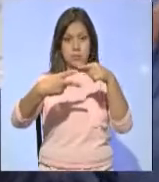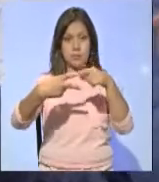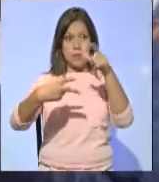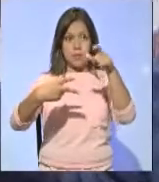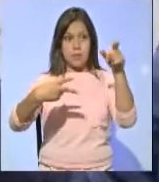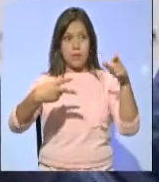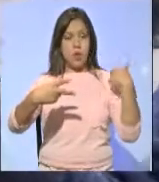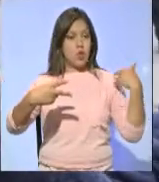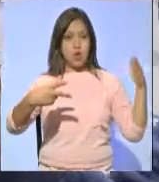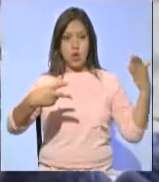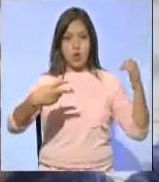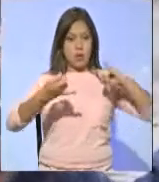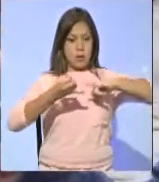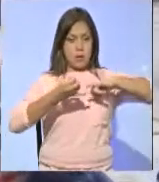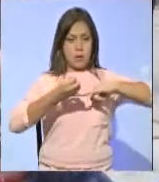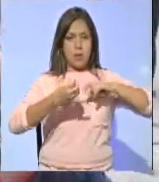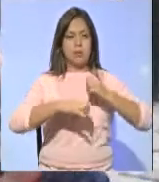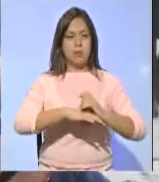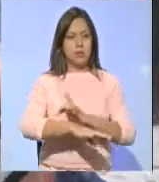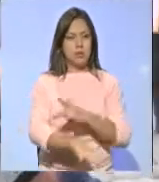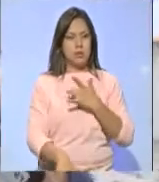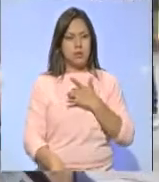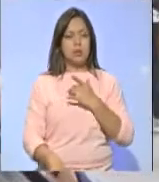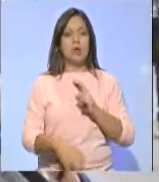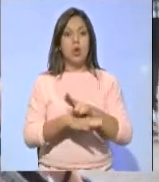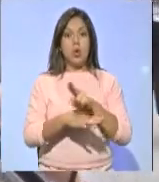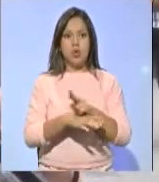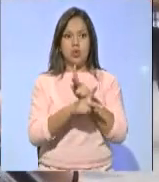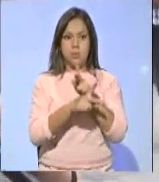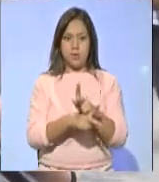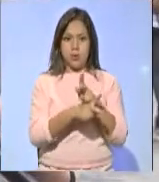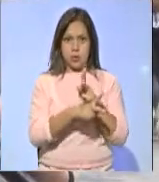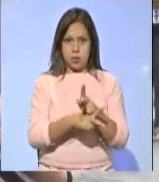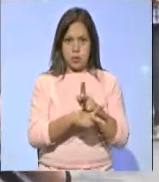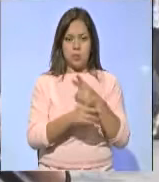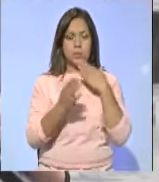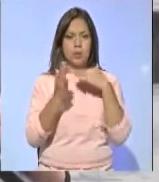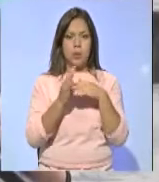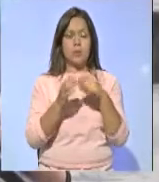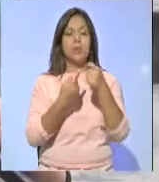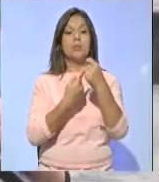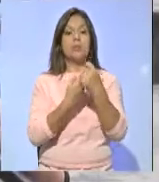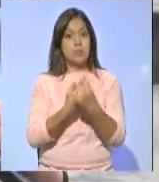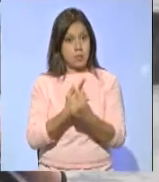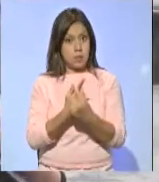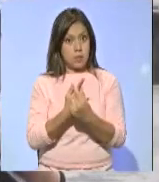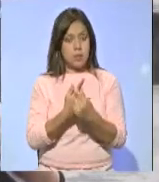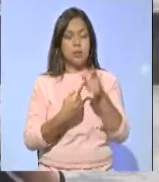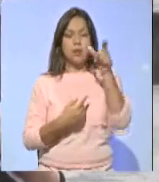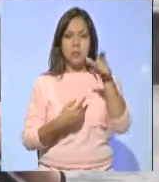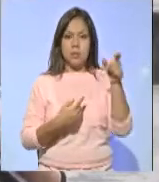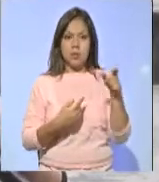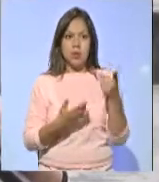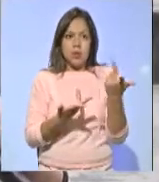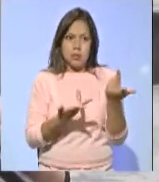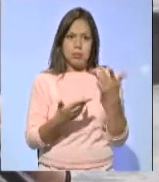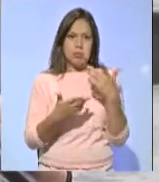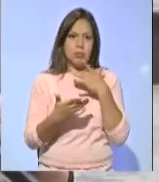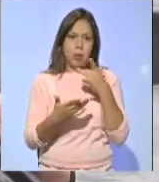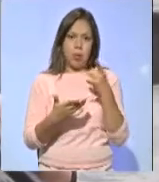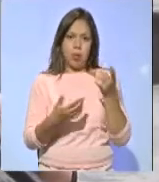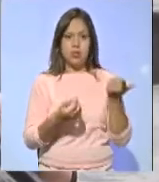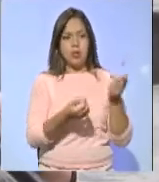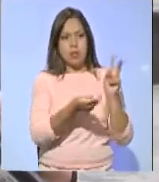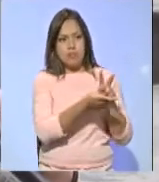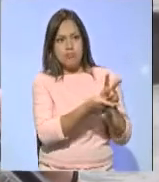VIH, a través de la concientización del uso de medidas de protección, como es el preservativo, en las personas que son sexualmente activas y en